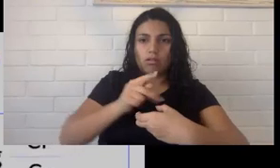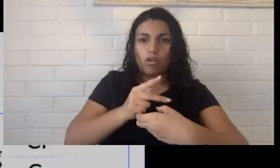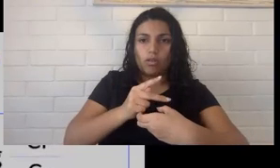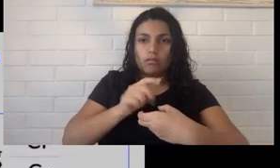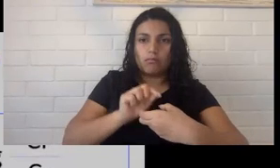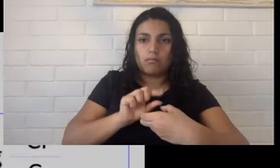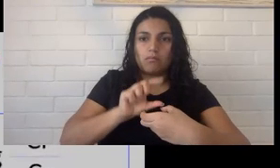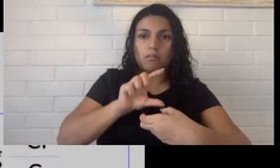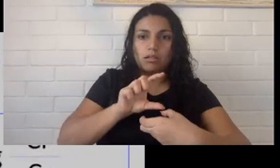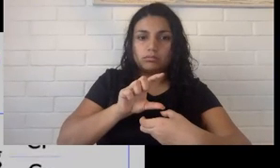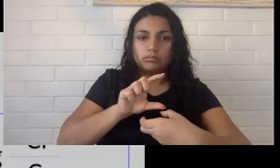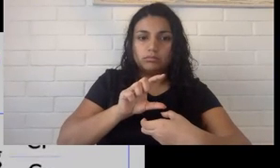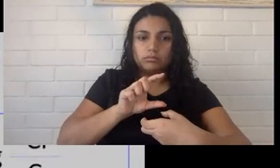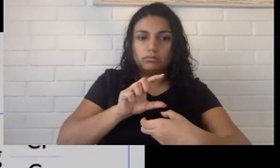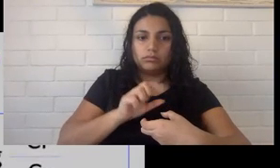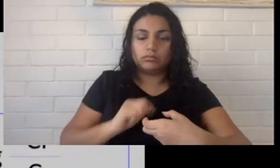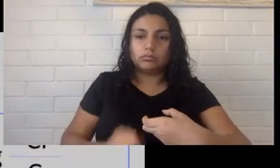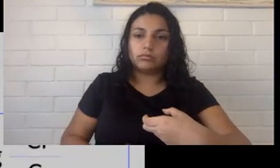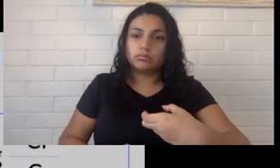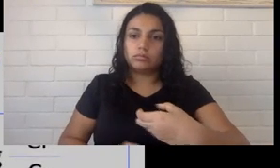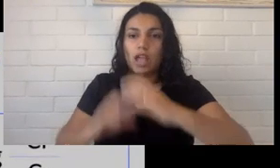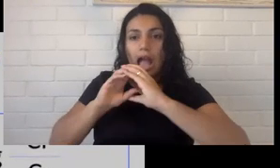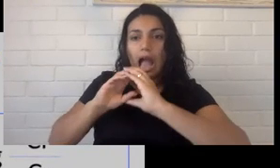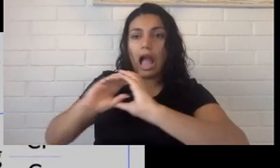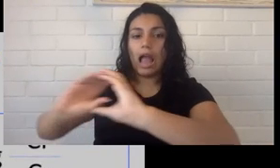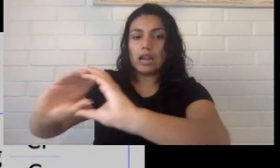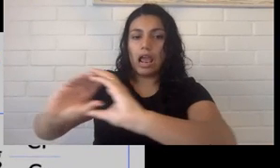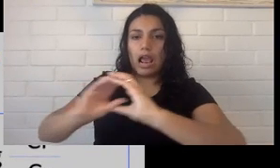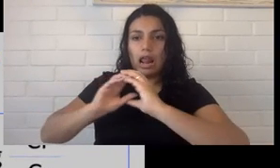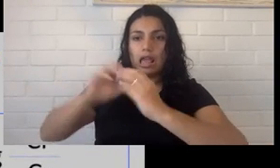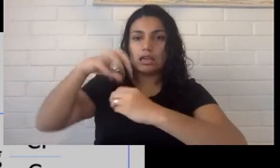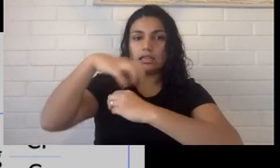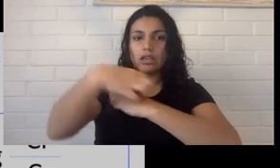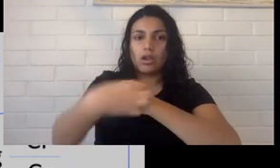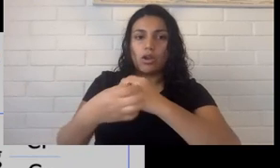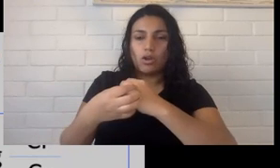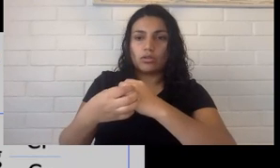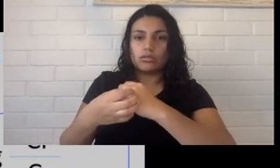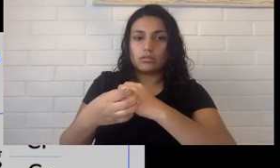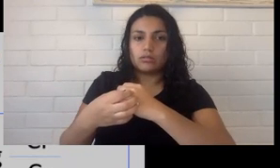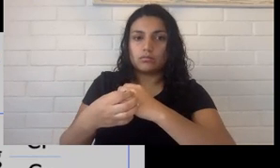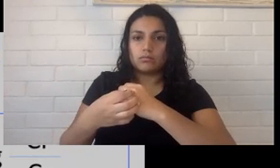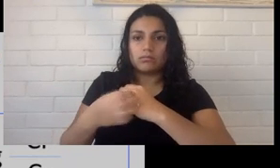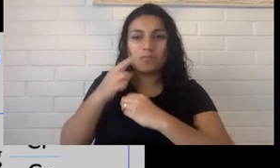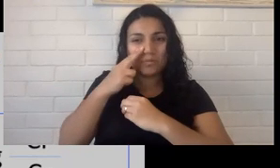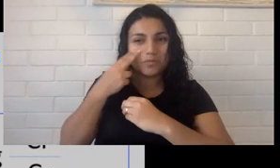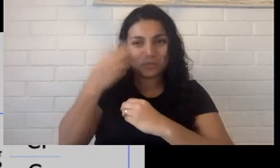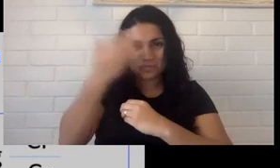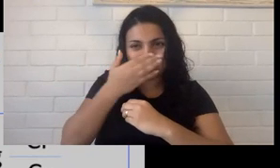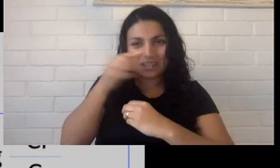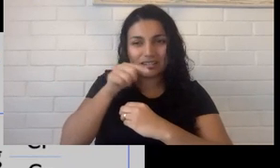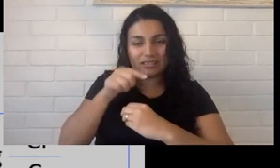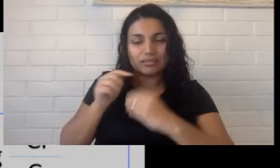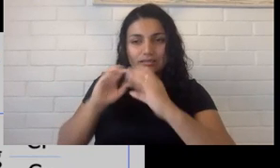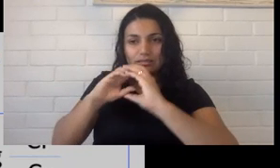potasio. Tenemos representados canales de iones que van a permitir